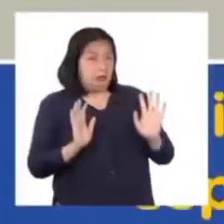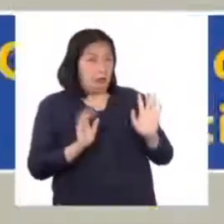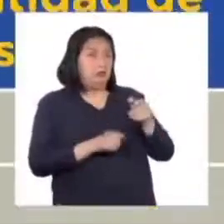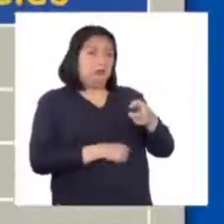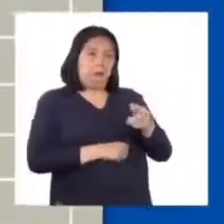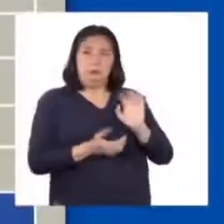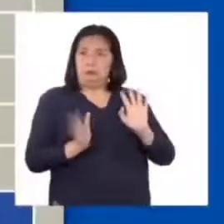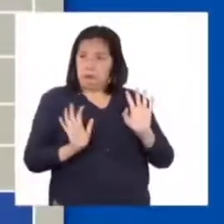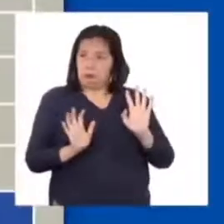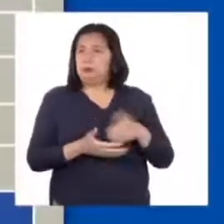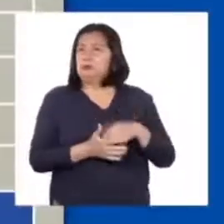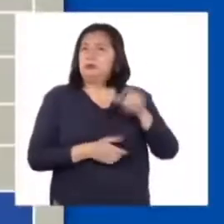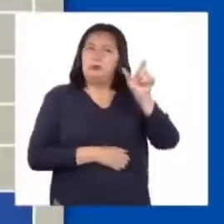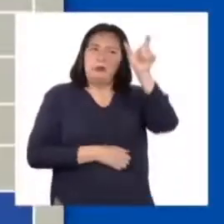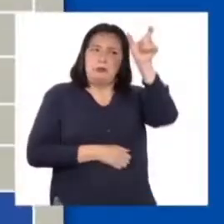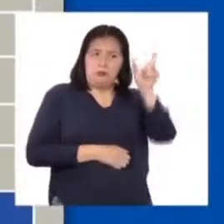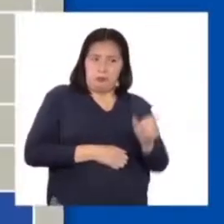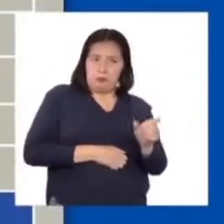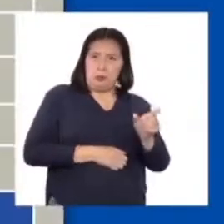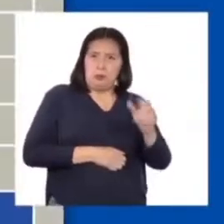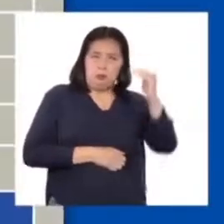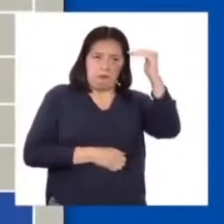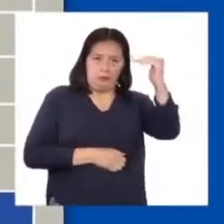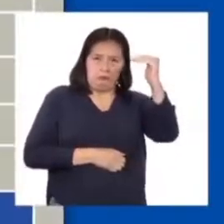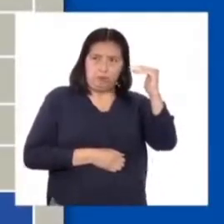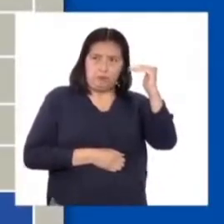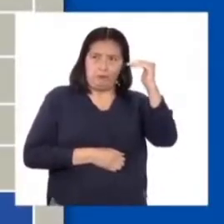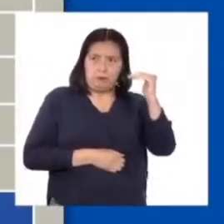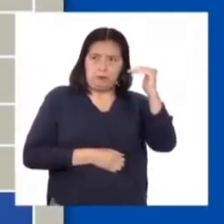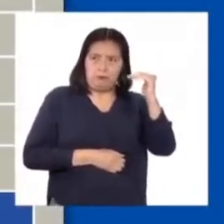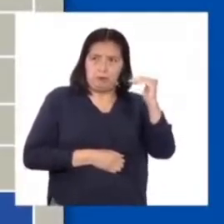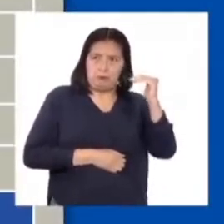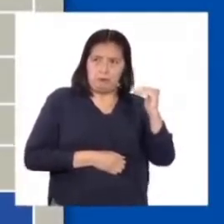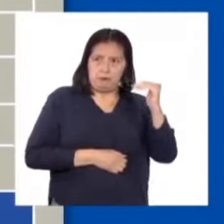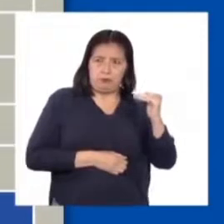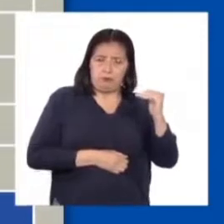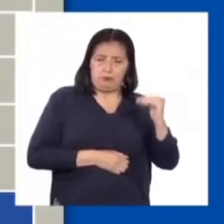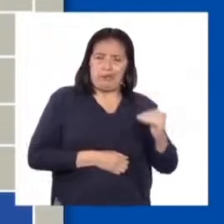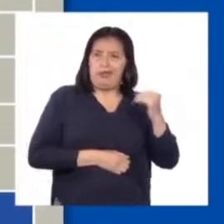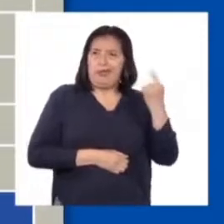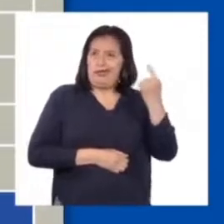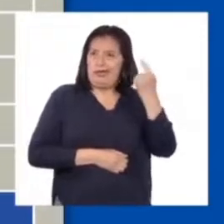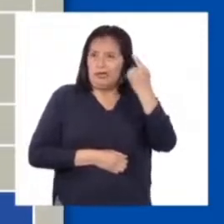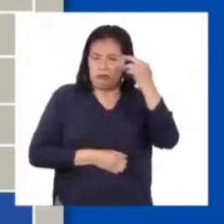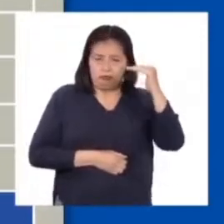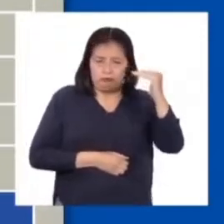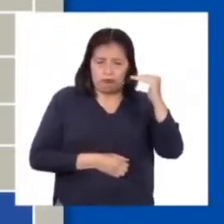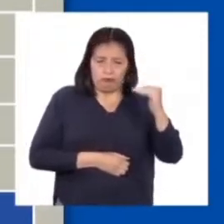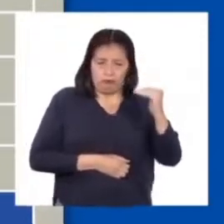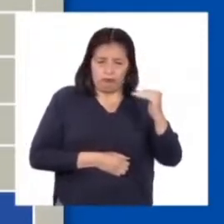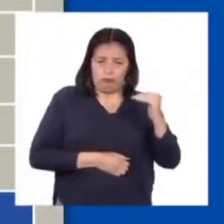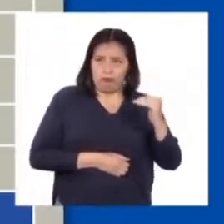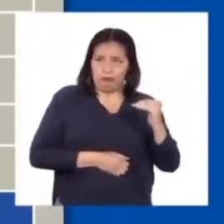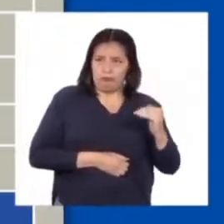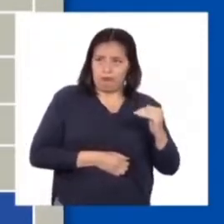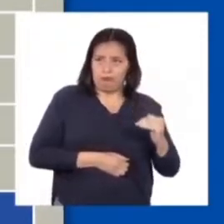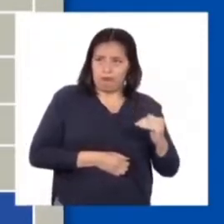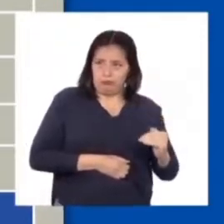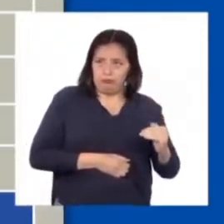tanto, pondremos estas clasificaciones en cada fila, distribuyendo cada una en una casilla.